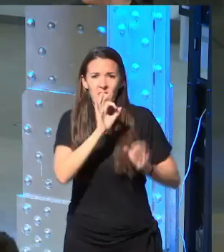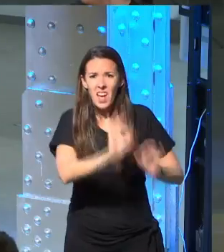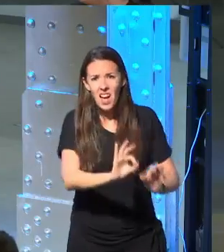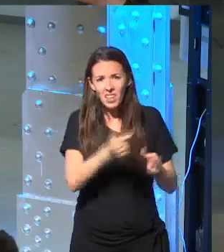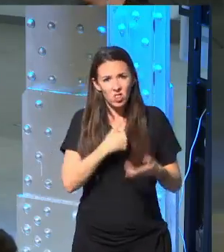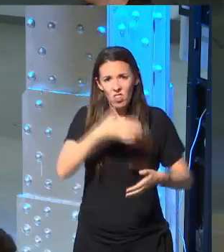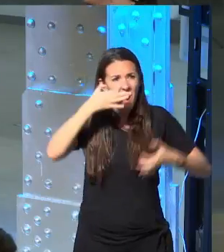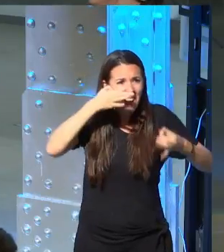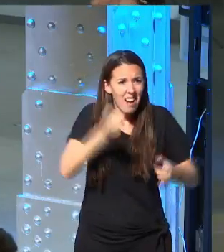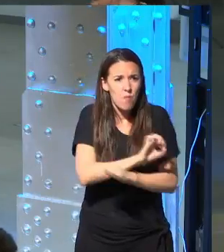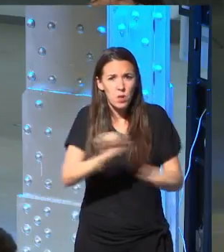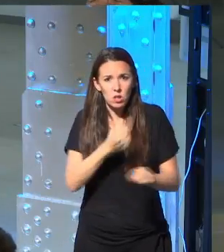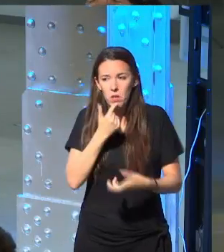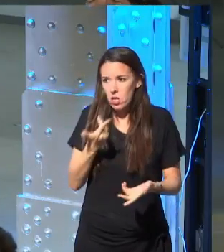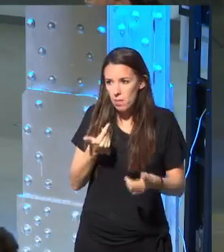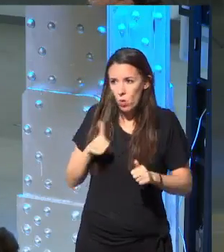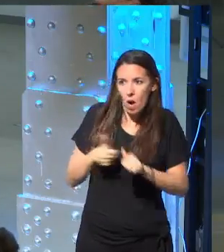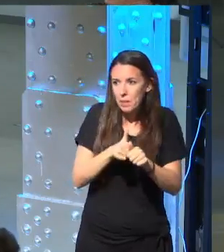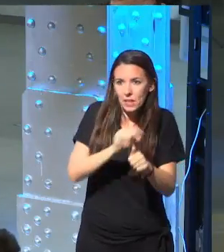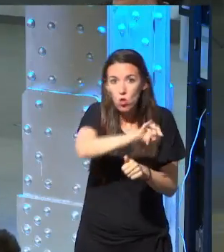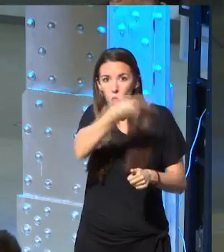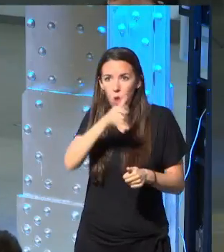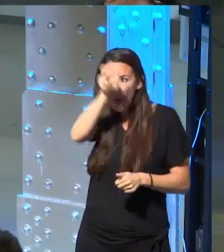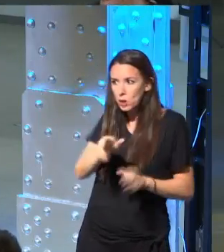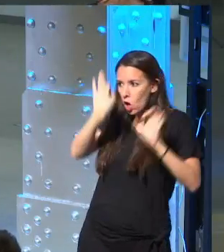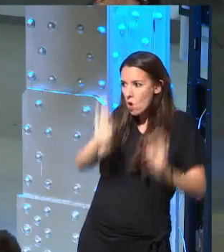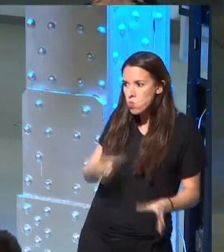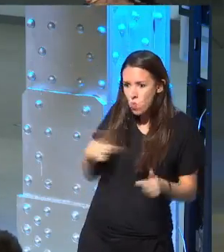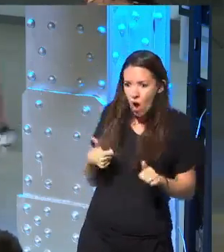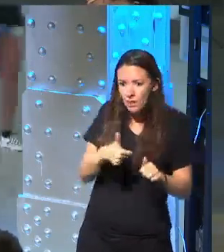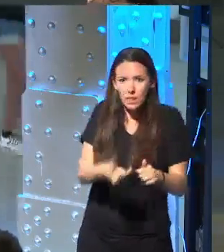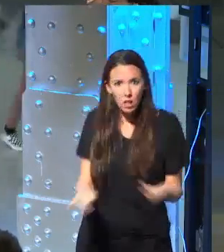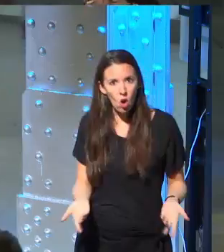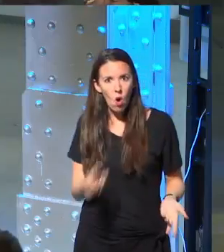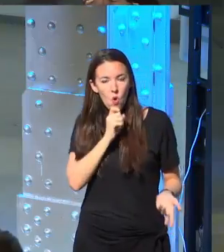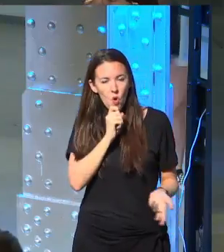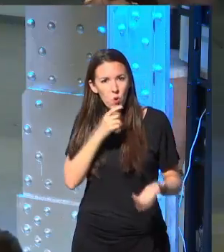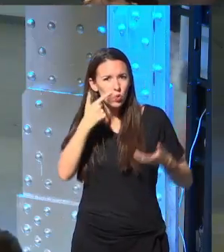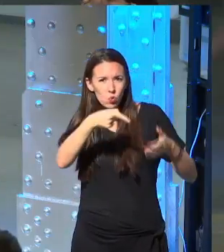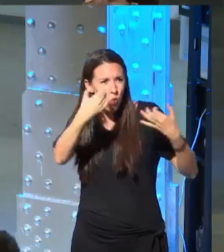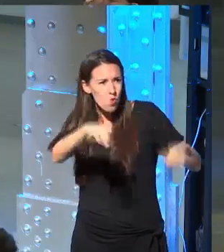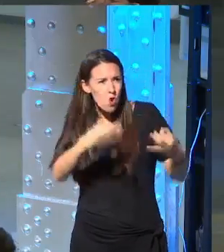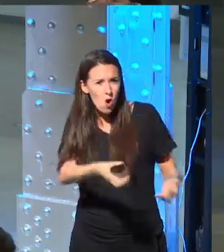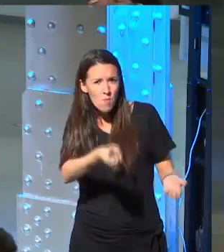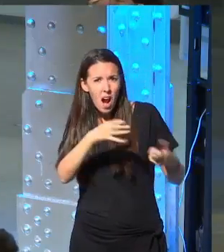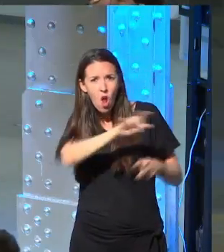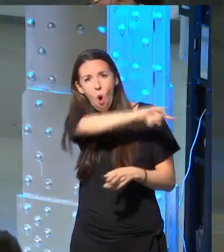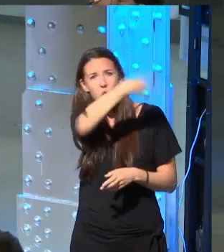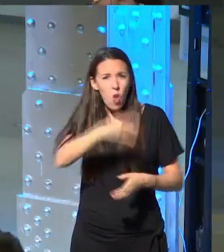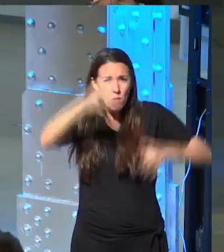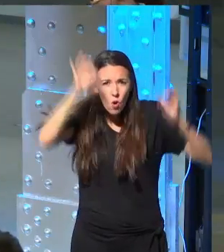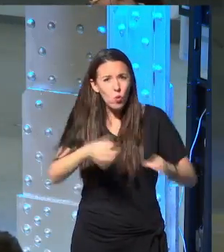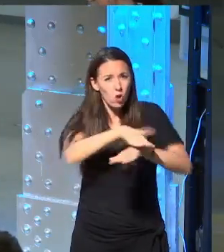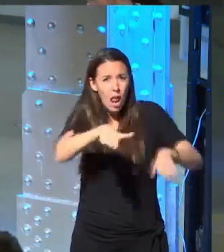esto ya ni quien se lo crea. Y dices, pero si me está persiguiendo un doble. O sea, ¿qué decir? O sea, ¿te parece normal que me encuentre un doble exacto a mí en la